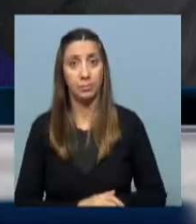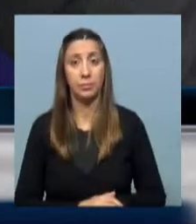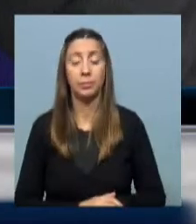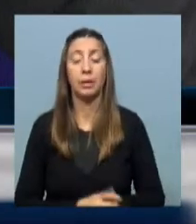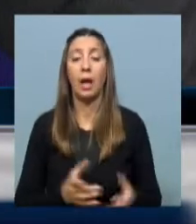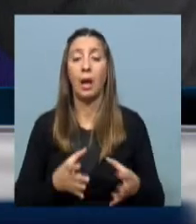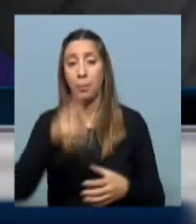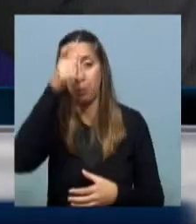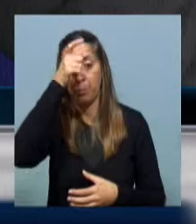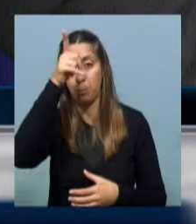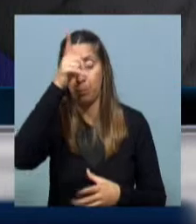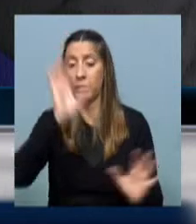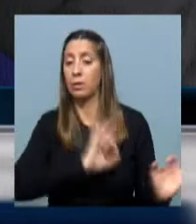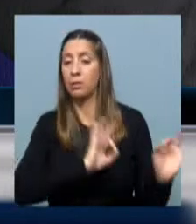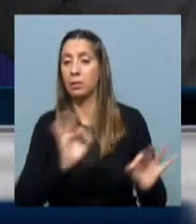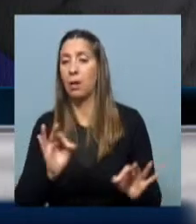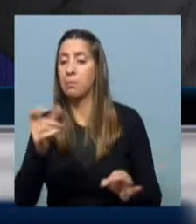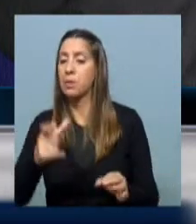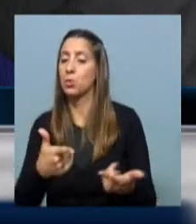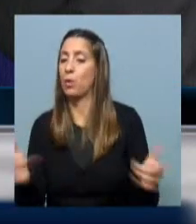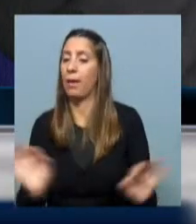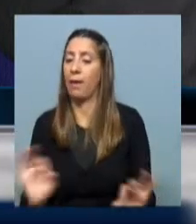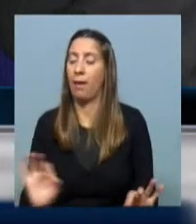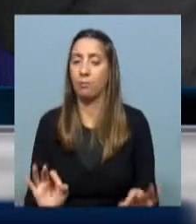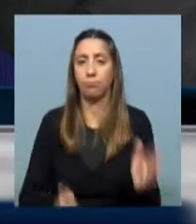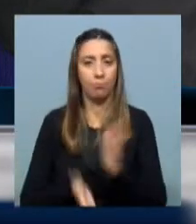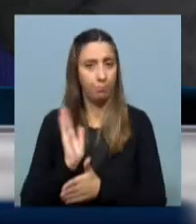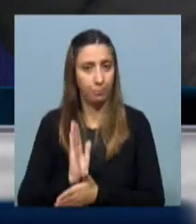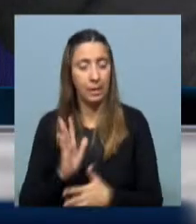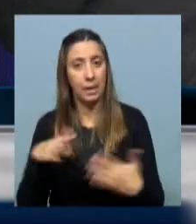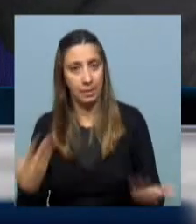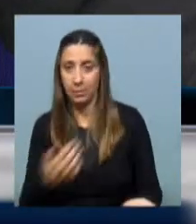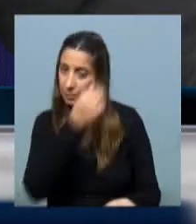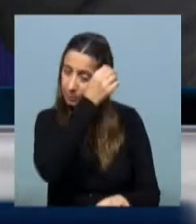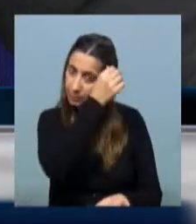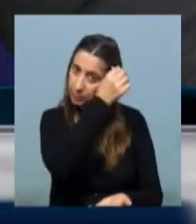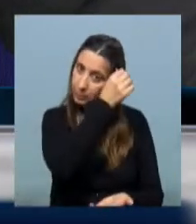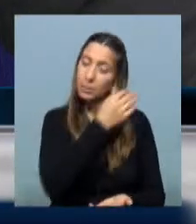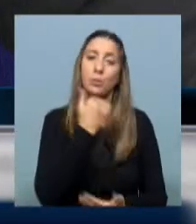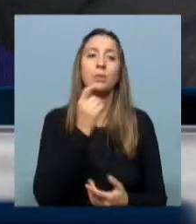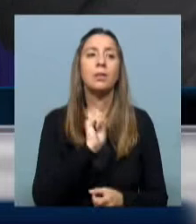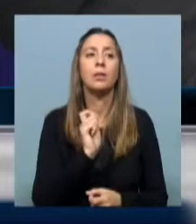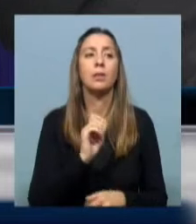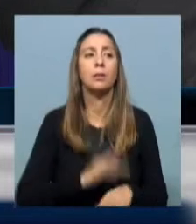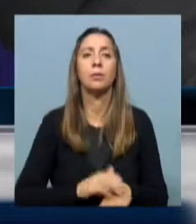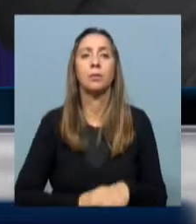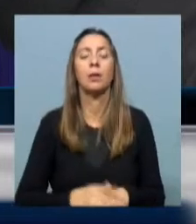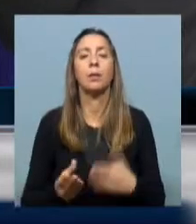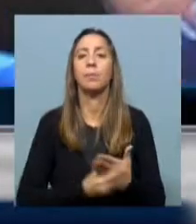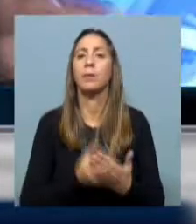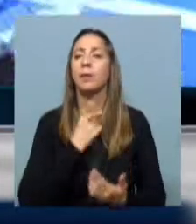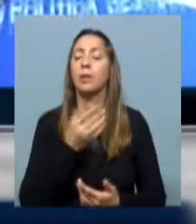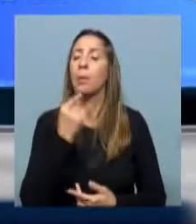móvil policial que estaba cercano y ya no estaban, ya se habían retirado del lugar. Uh-huh. Así que no se pudo identificar a esas personas. Bien, ministra,